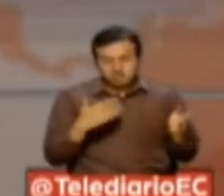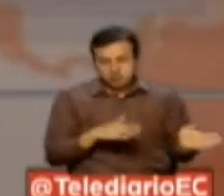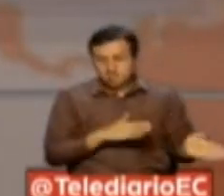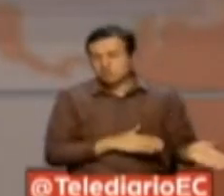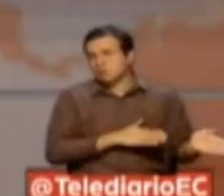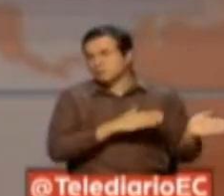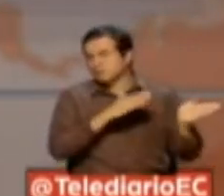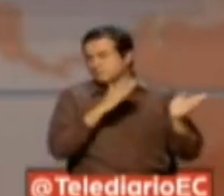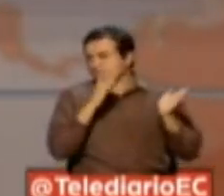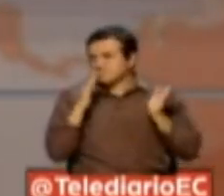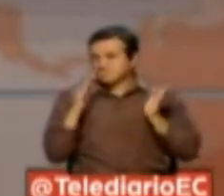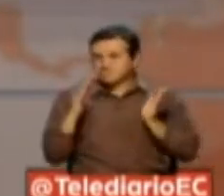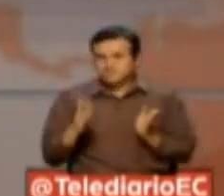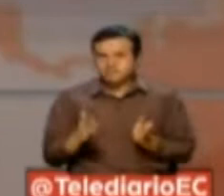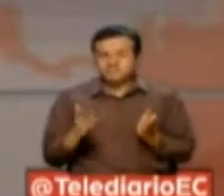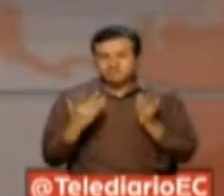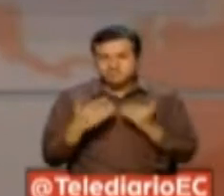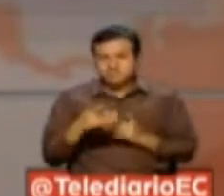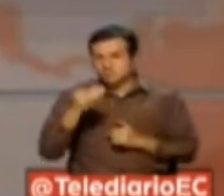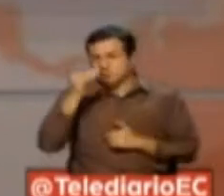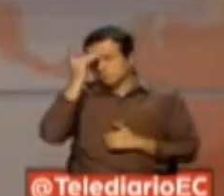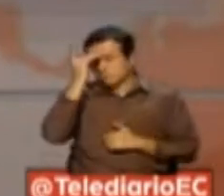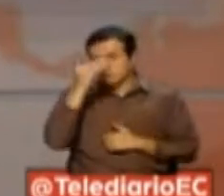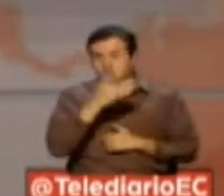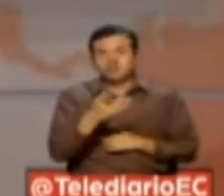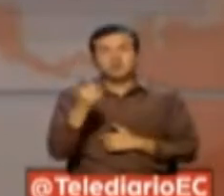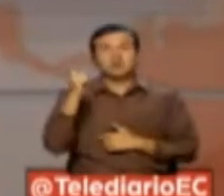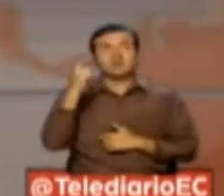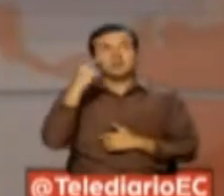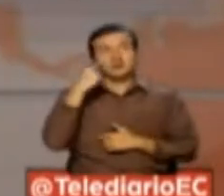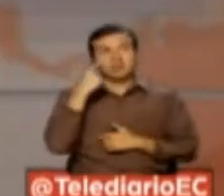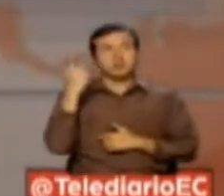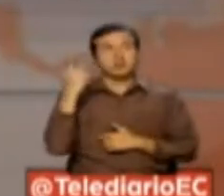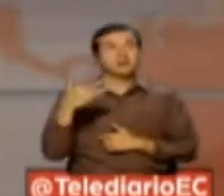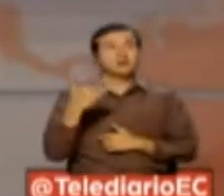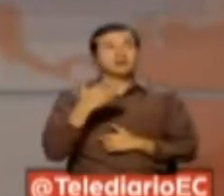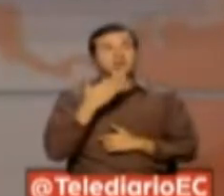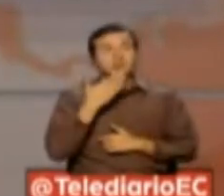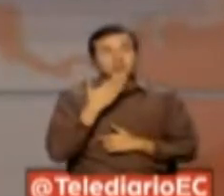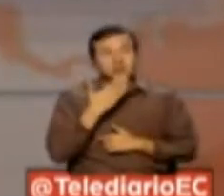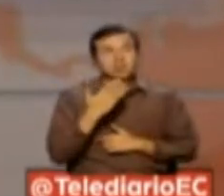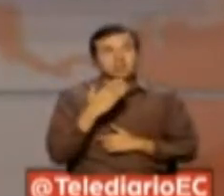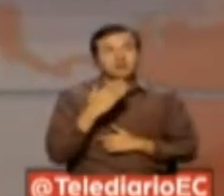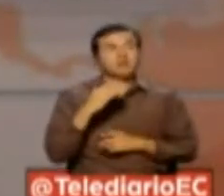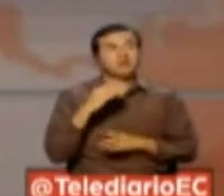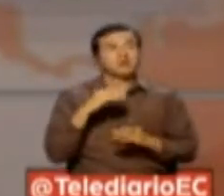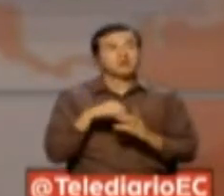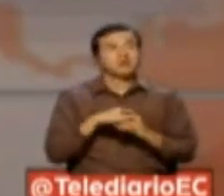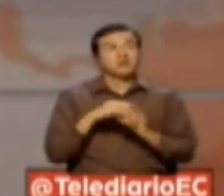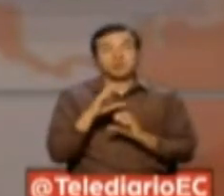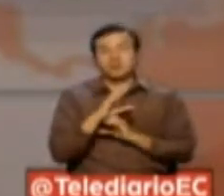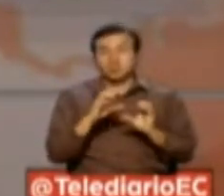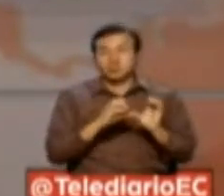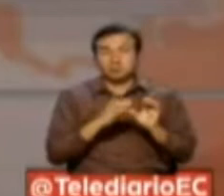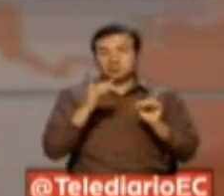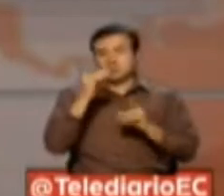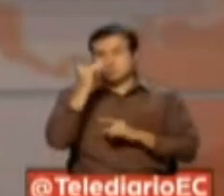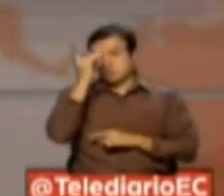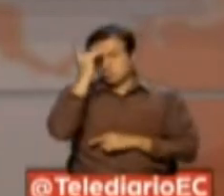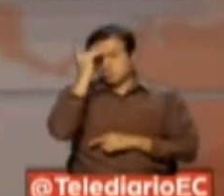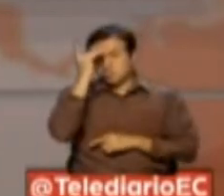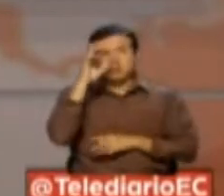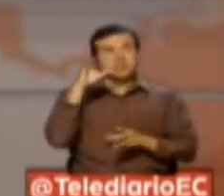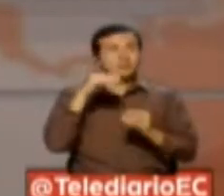y si hiciera deuda tenía que estar dentro de la contabilidad contabilización de la deuda y no